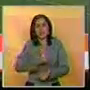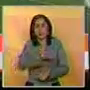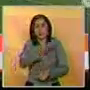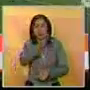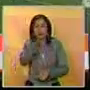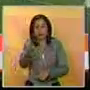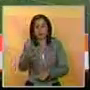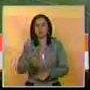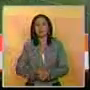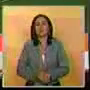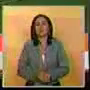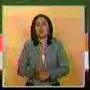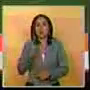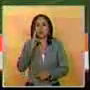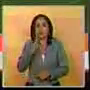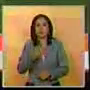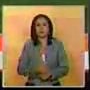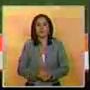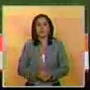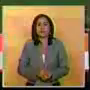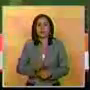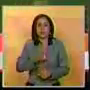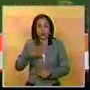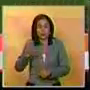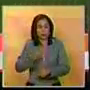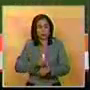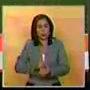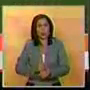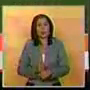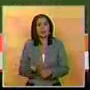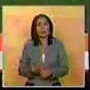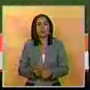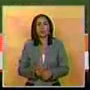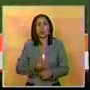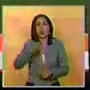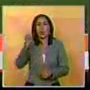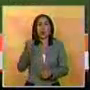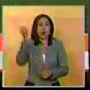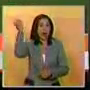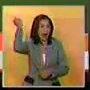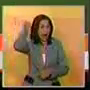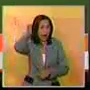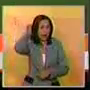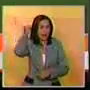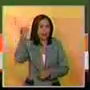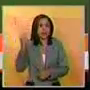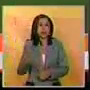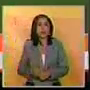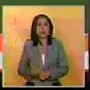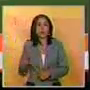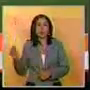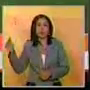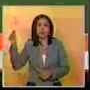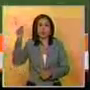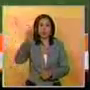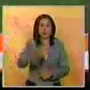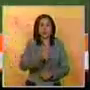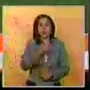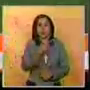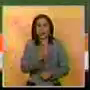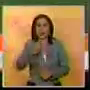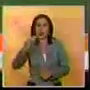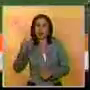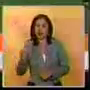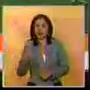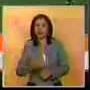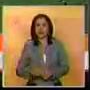cuenta desde el punto penal, ahí lo veíamos. Ya a los 55 aparecería entonces Juan Arango de cabeza para marcar el 2-0,